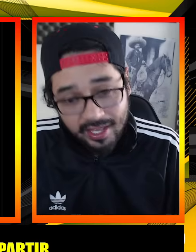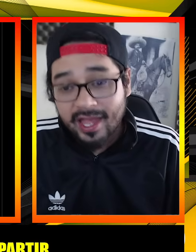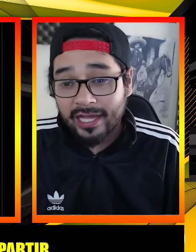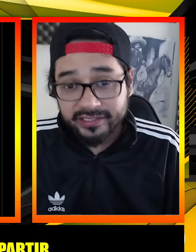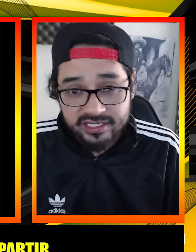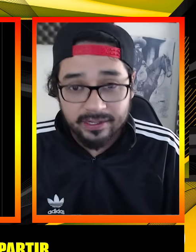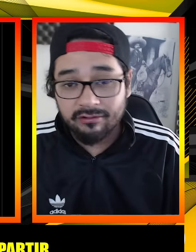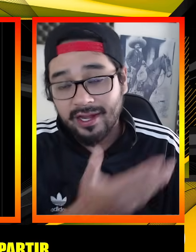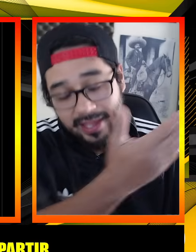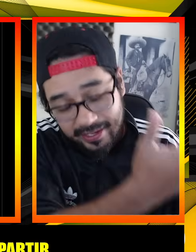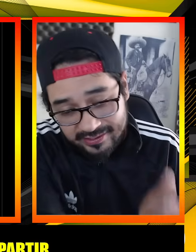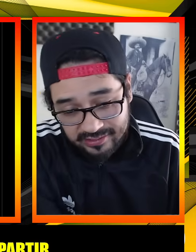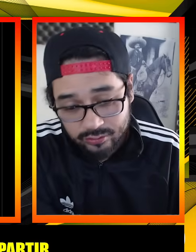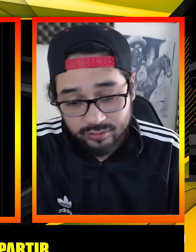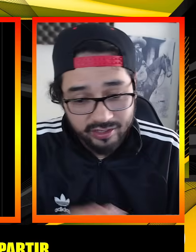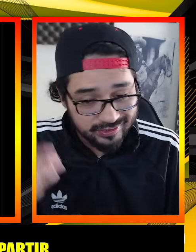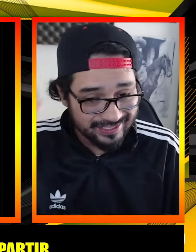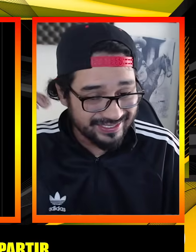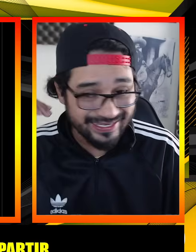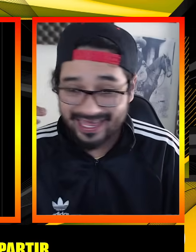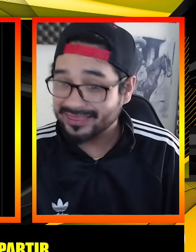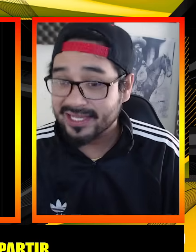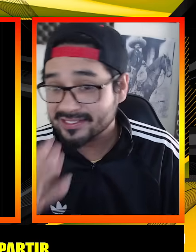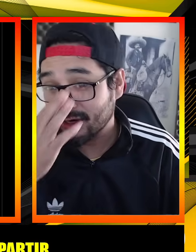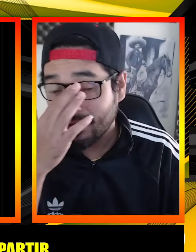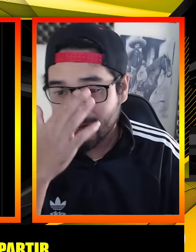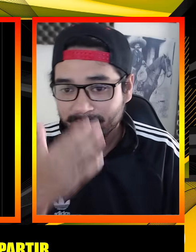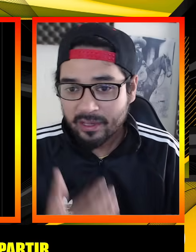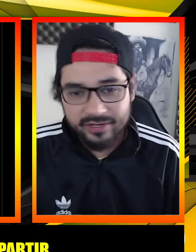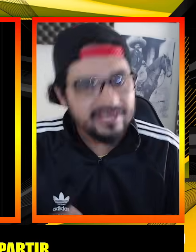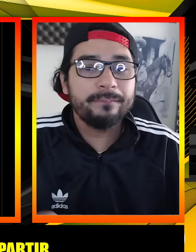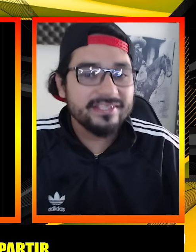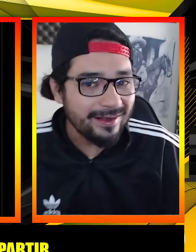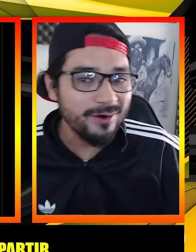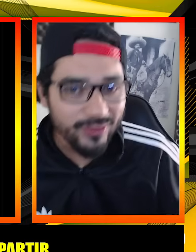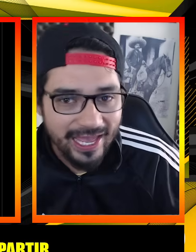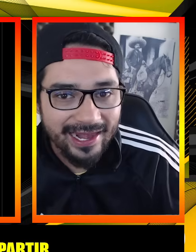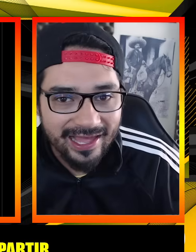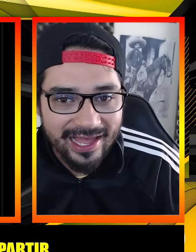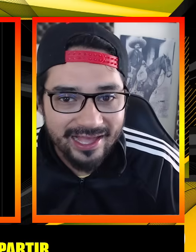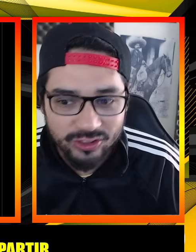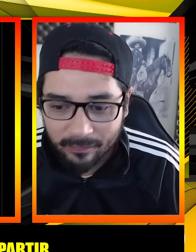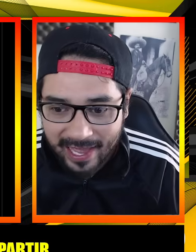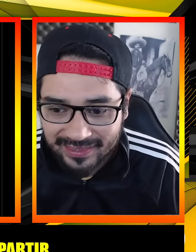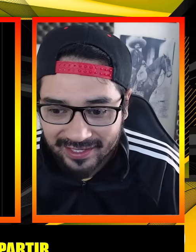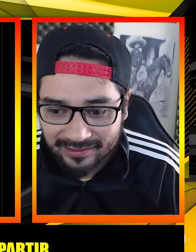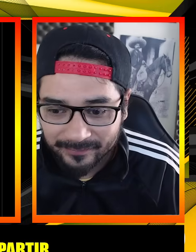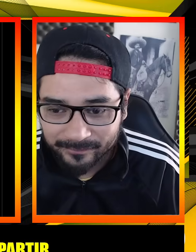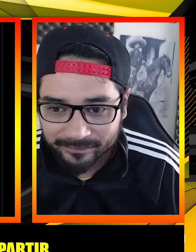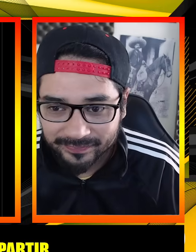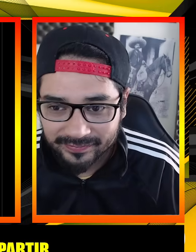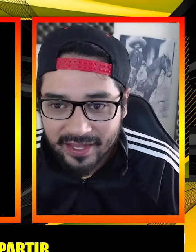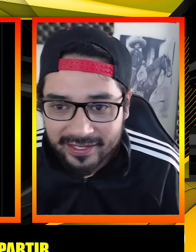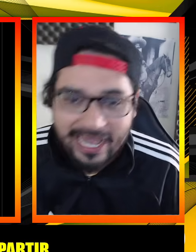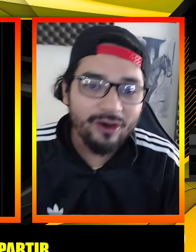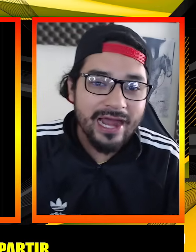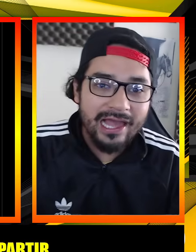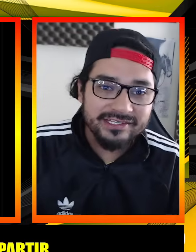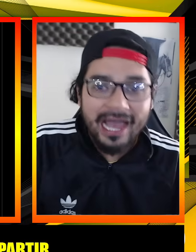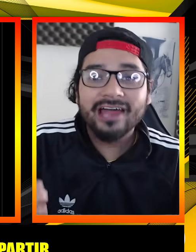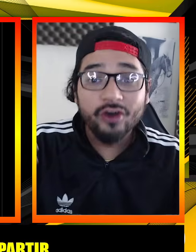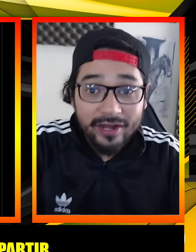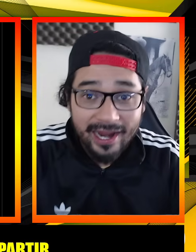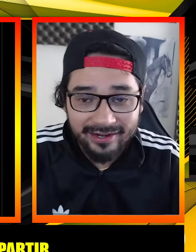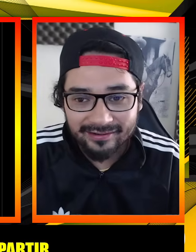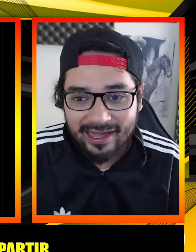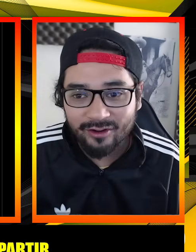tiene Andrés Manuel en Estados Unidos es gigantesco pues empezaron a odiar a Joe biden y ahora